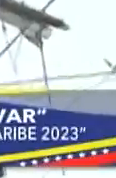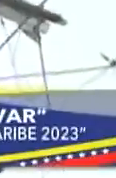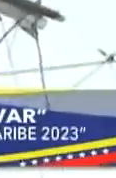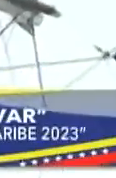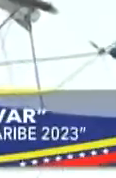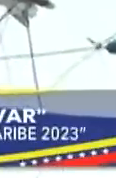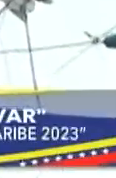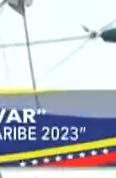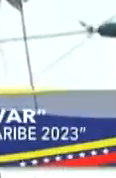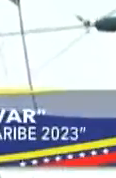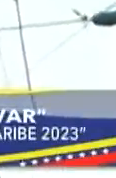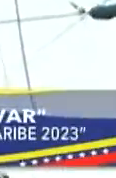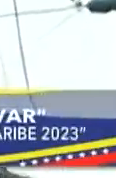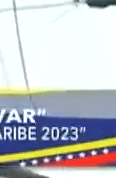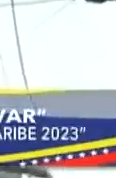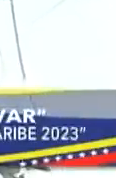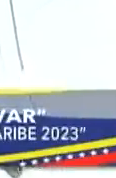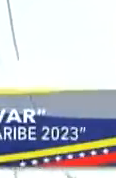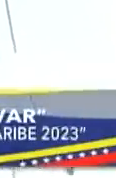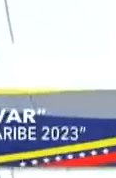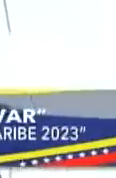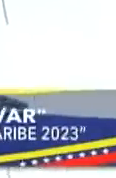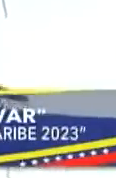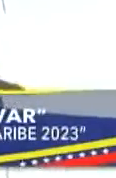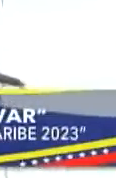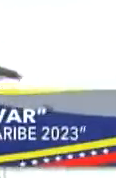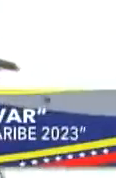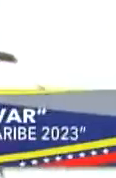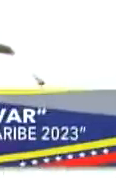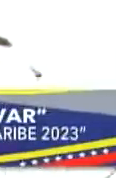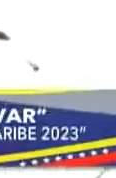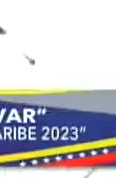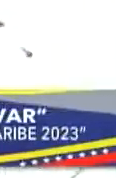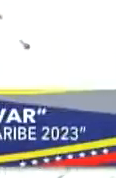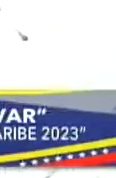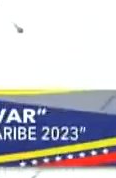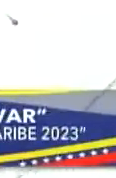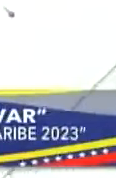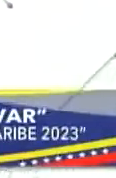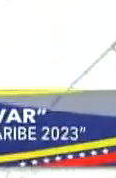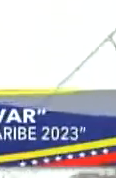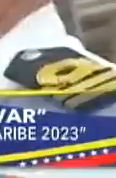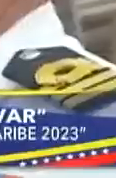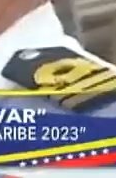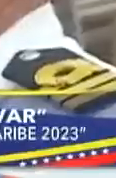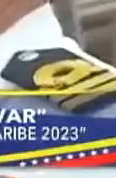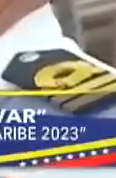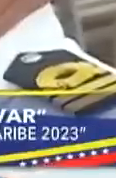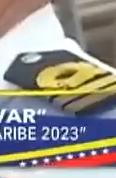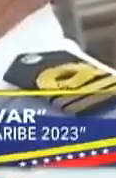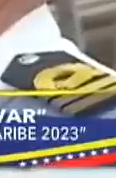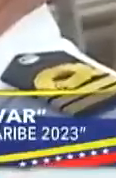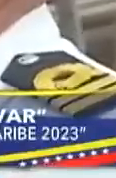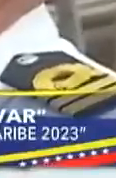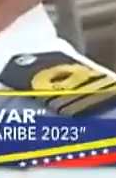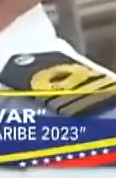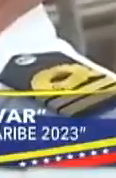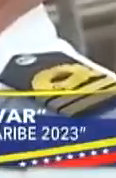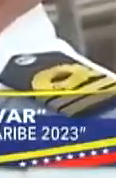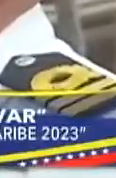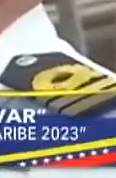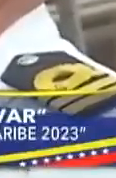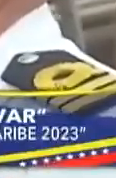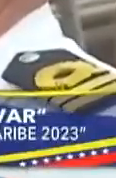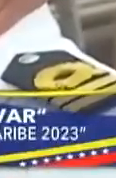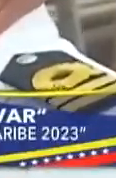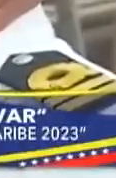Bravo Simón Bolívar, Bravo Eco 11, embajador sin fronteras y 33º crucero